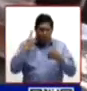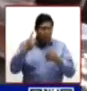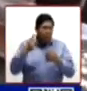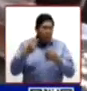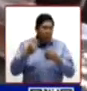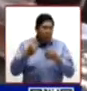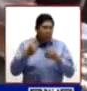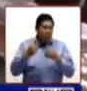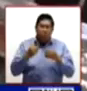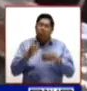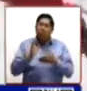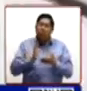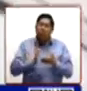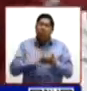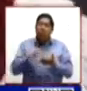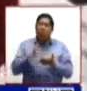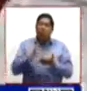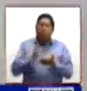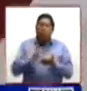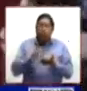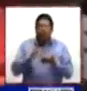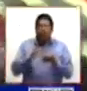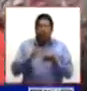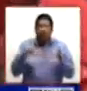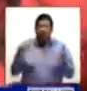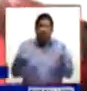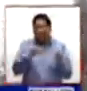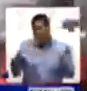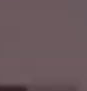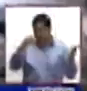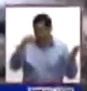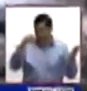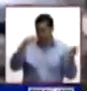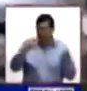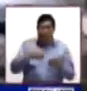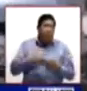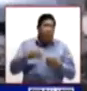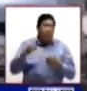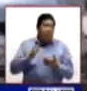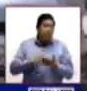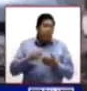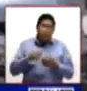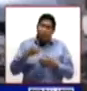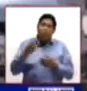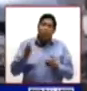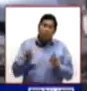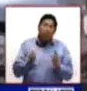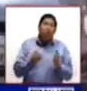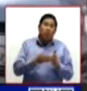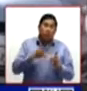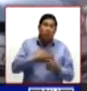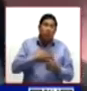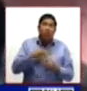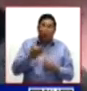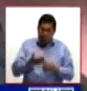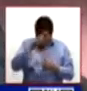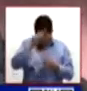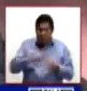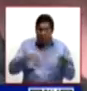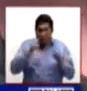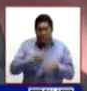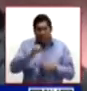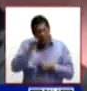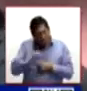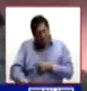góndola de un colegio. Entonces le chocó la góndola del colegio al minibús y ese impactó conmigo. ¿Había niños? Había niños y estaban